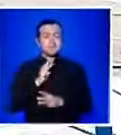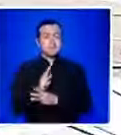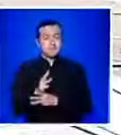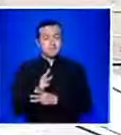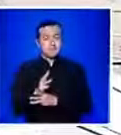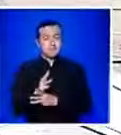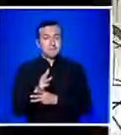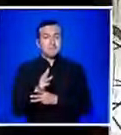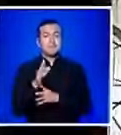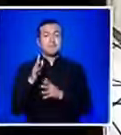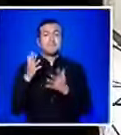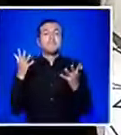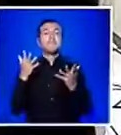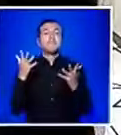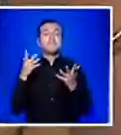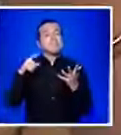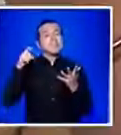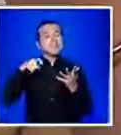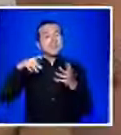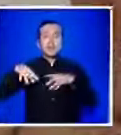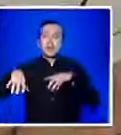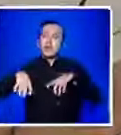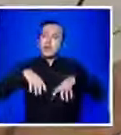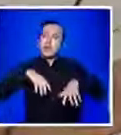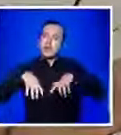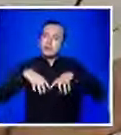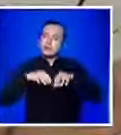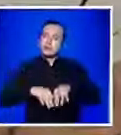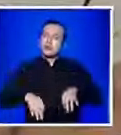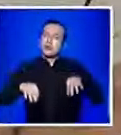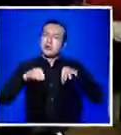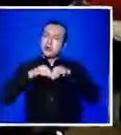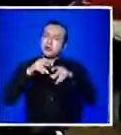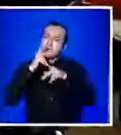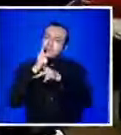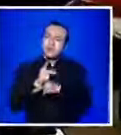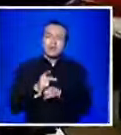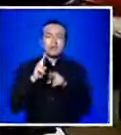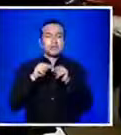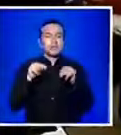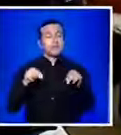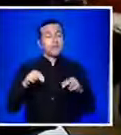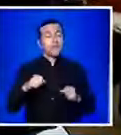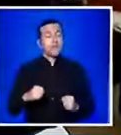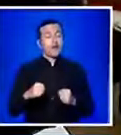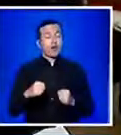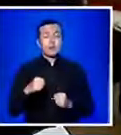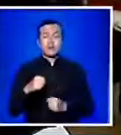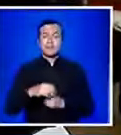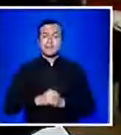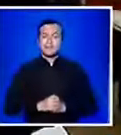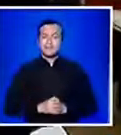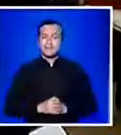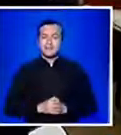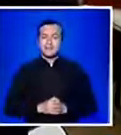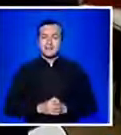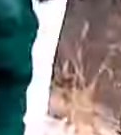mantener un planeta vivo se necesitan acciones de la magnitud y contundencia que amerita este desafío.